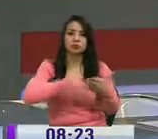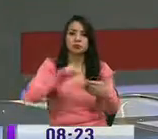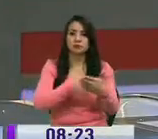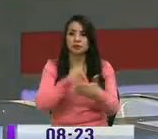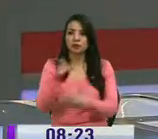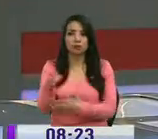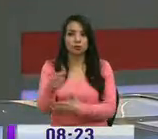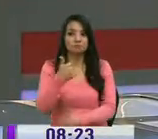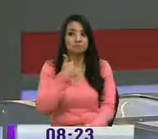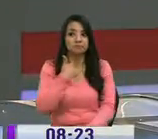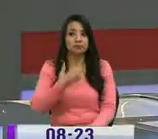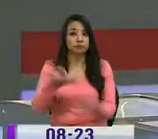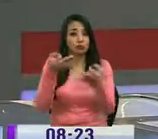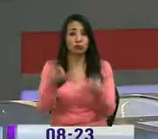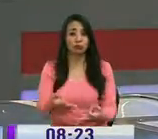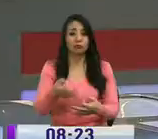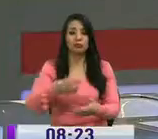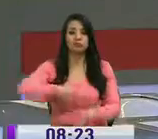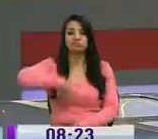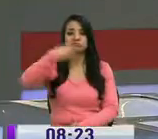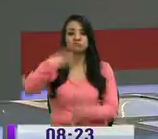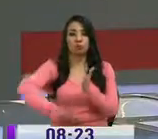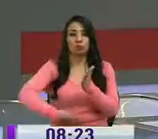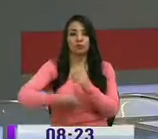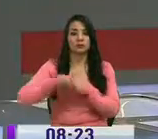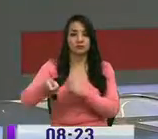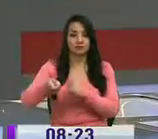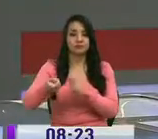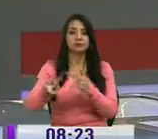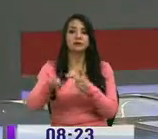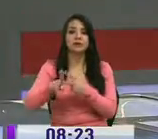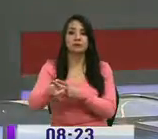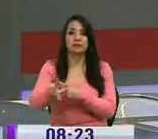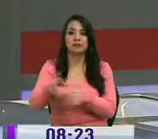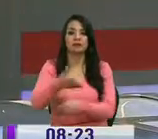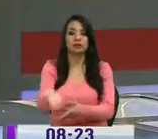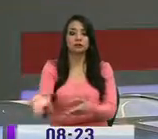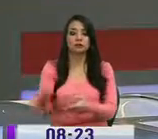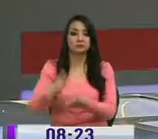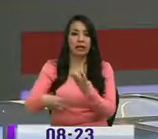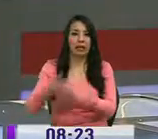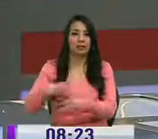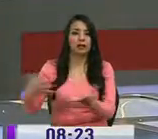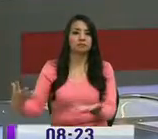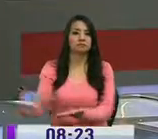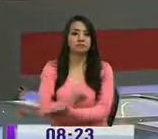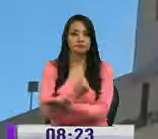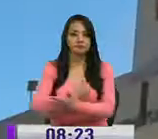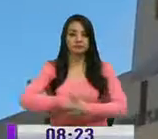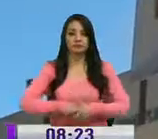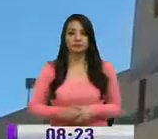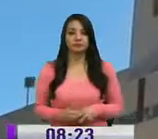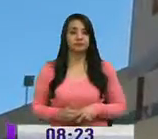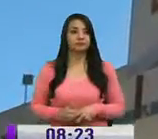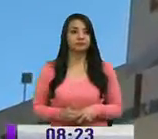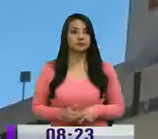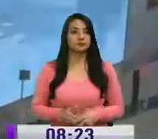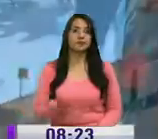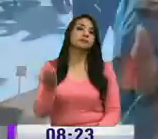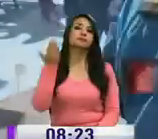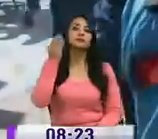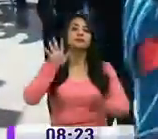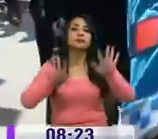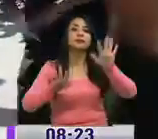que infrinjan las normas serán sancionados con multas económicas y la retención de la mercadería. A partir del 15